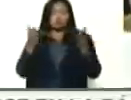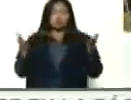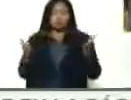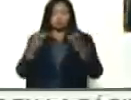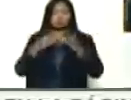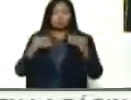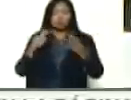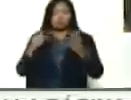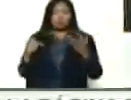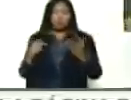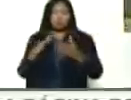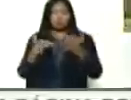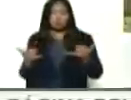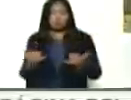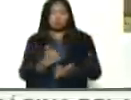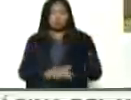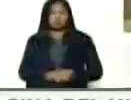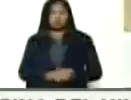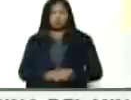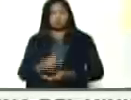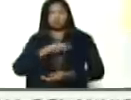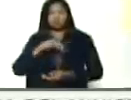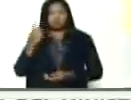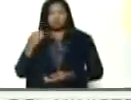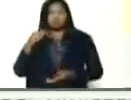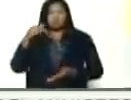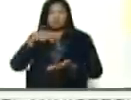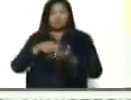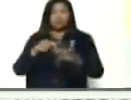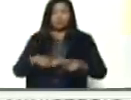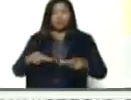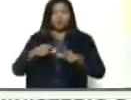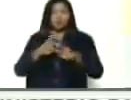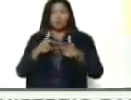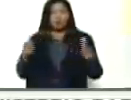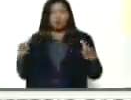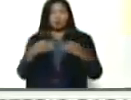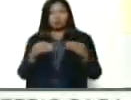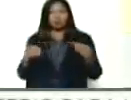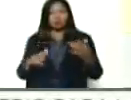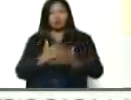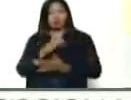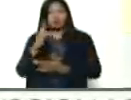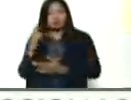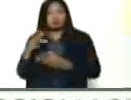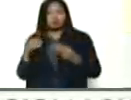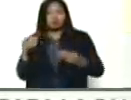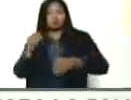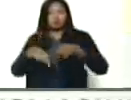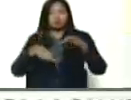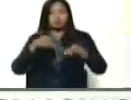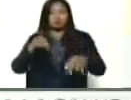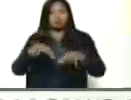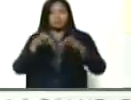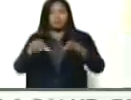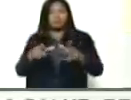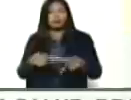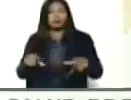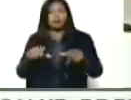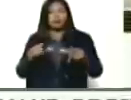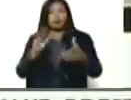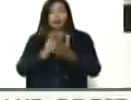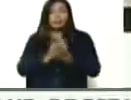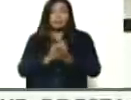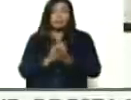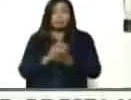impulsado nosotros queremos aquí y tenemos aquí a lo largo del jardín y de la siembra compañeras y compañeros que están